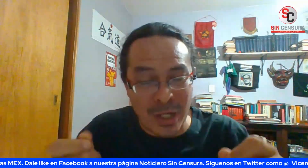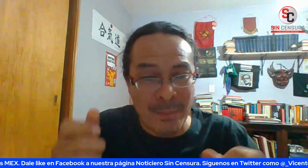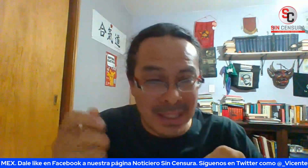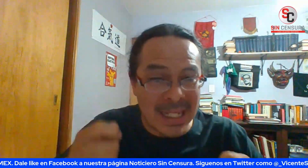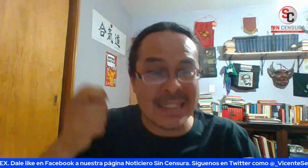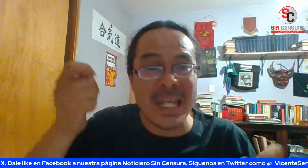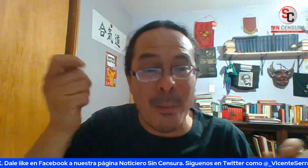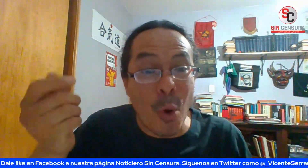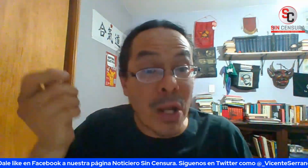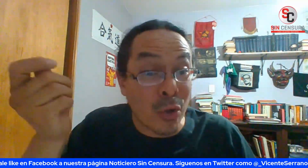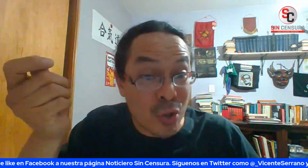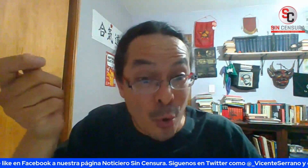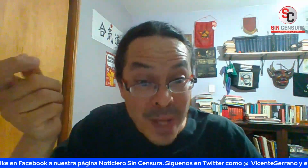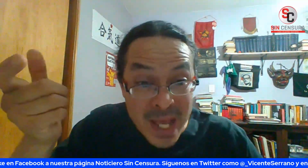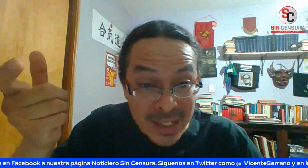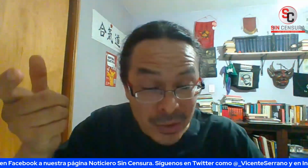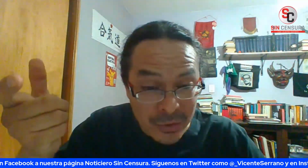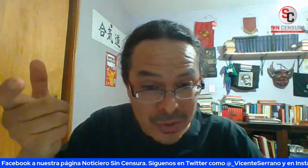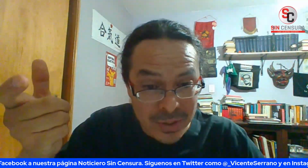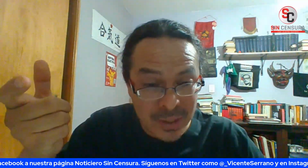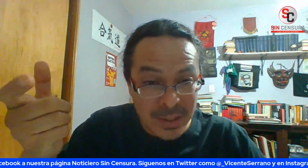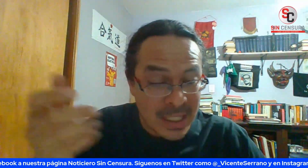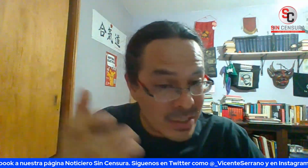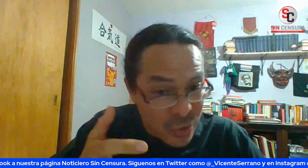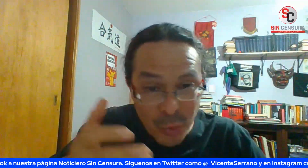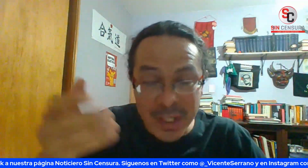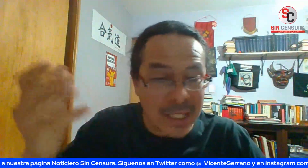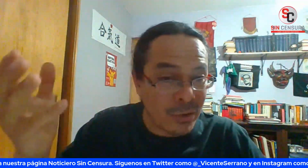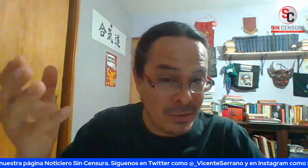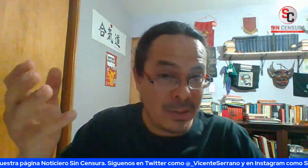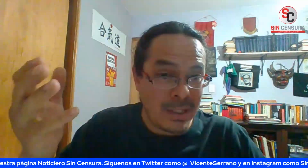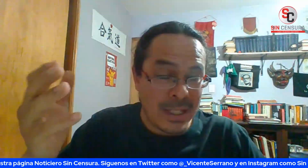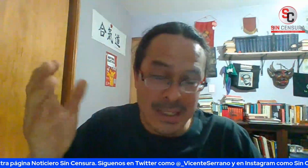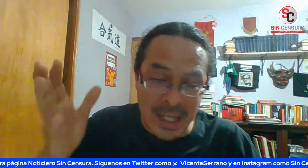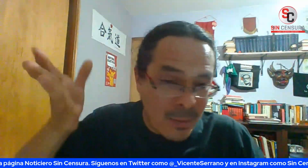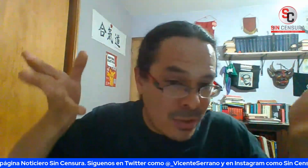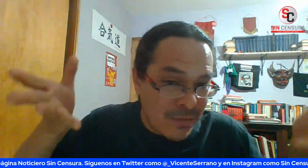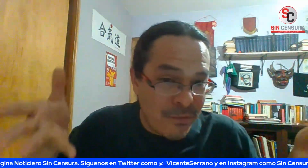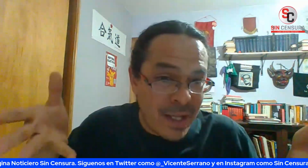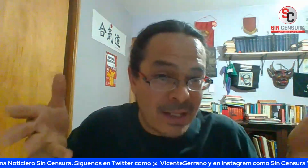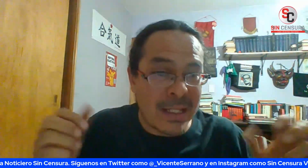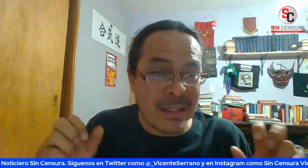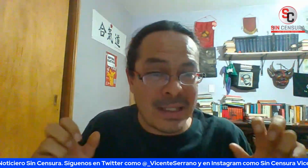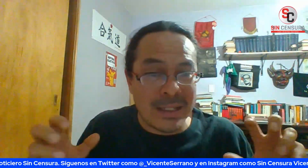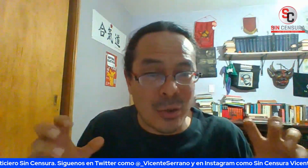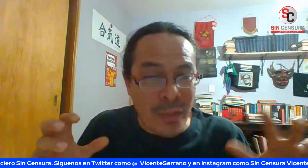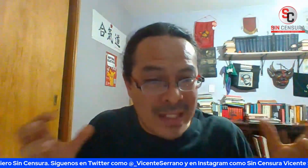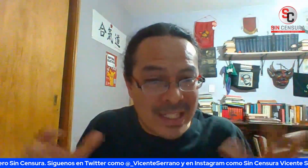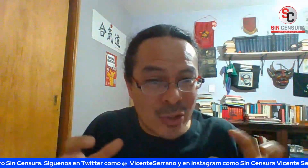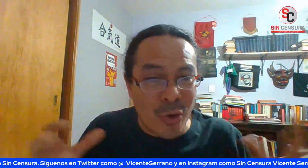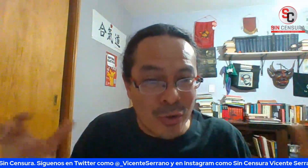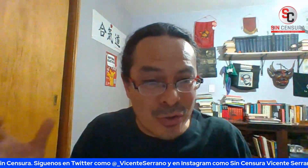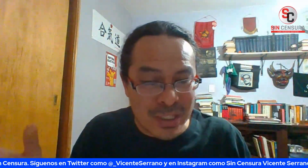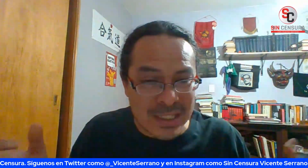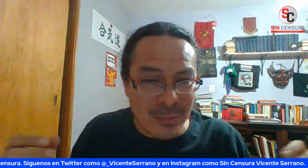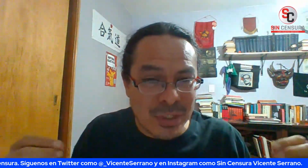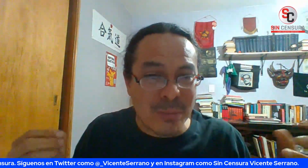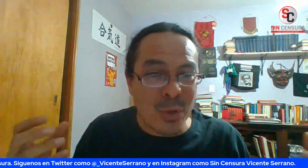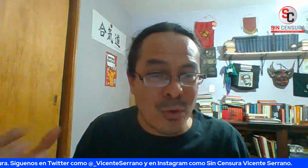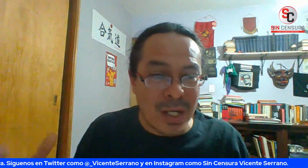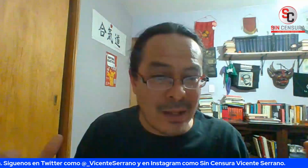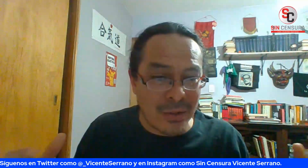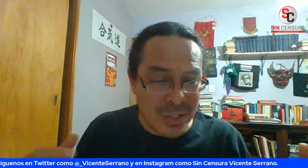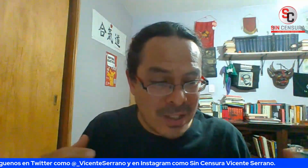políticas y programáticas y en buenos gobiernos. Y ese es un reto que tenemos enfrente y todas y todos los que